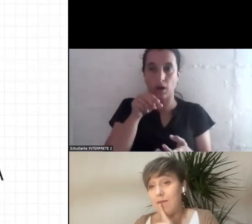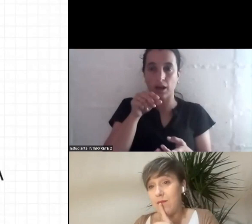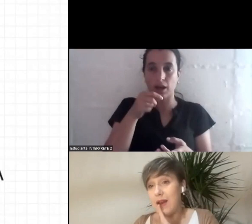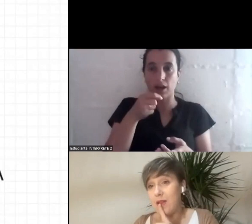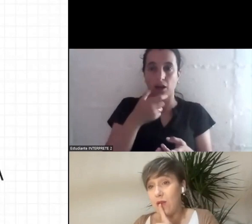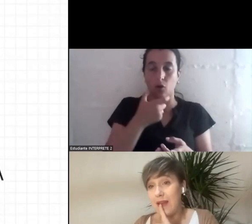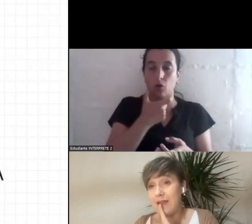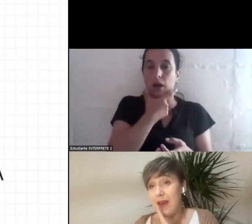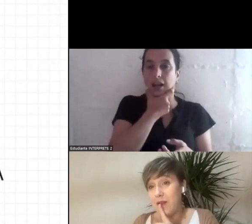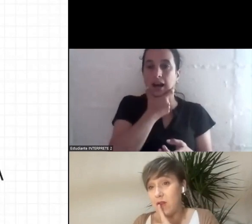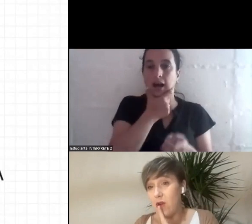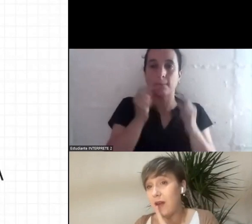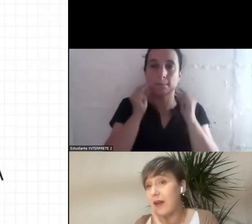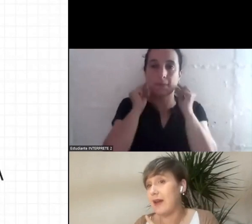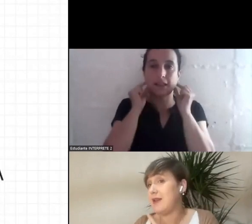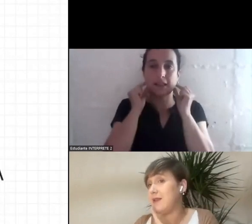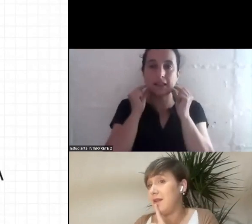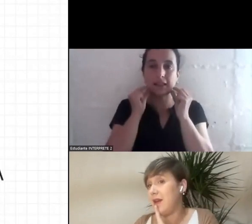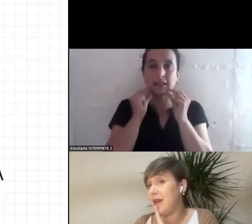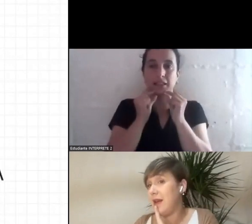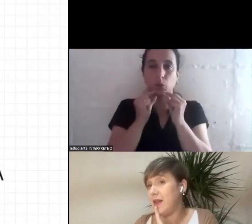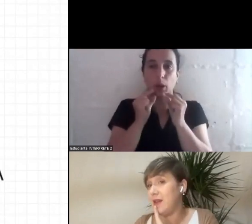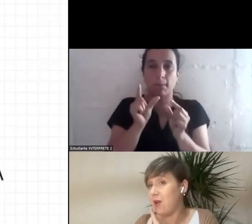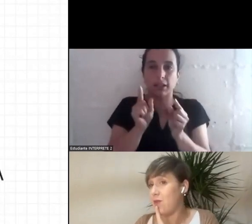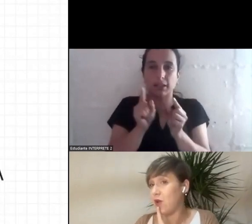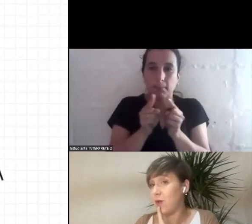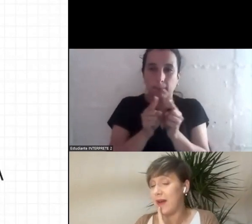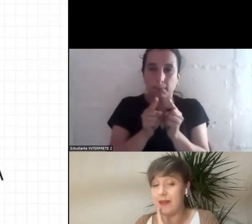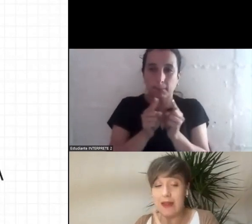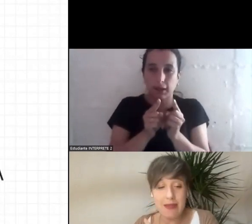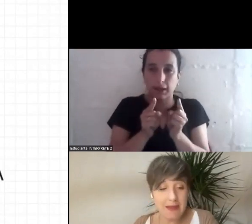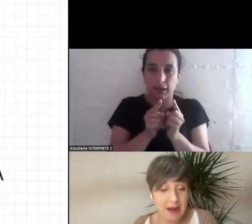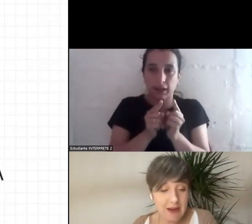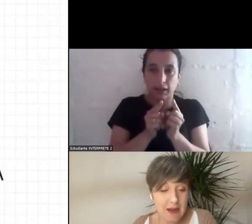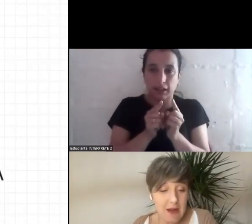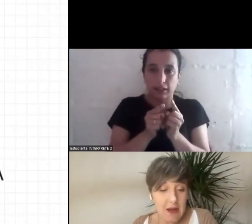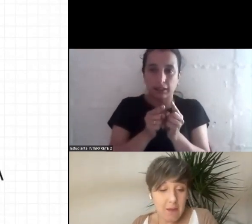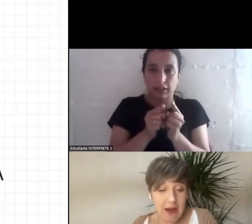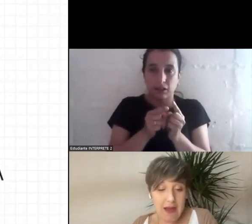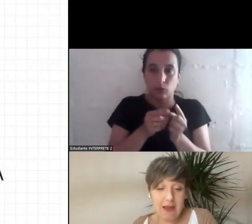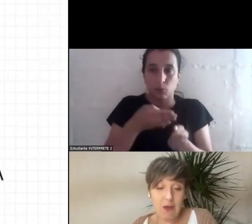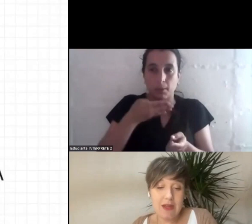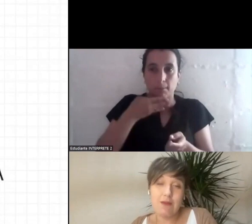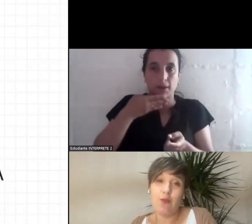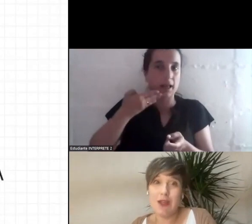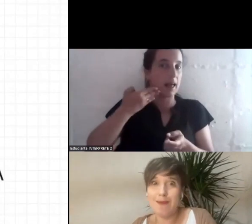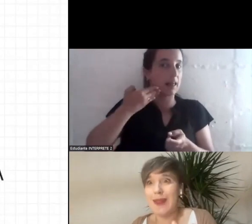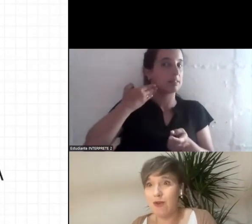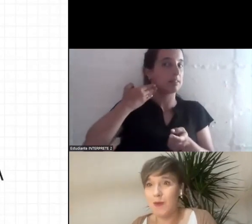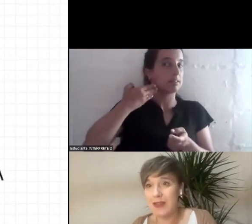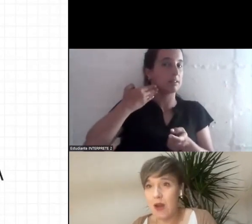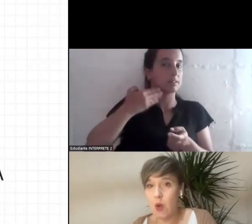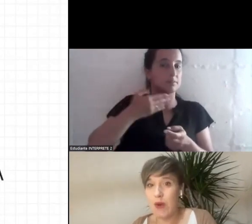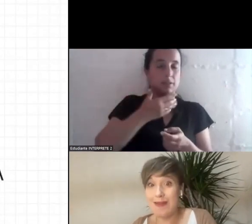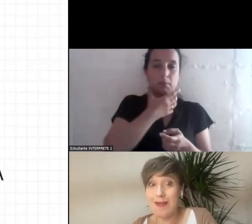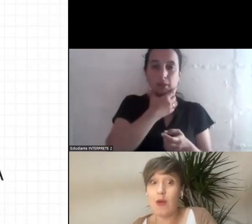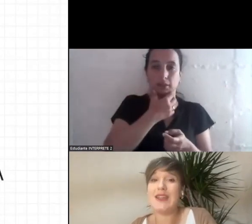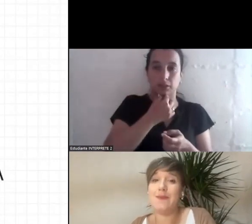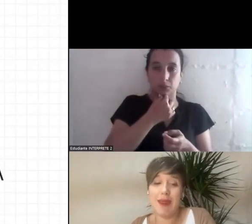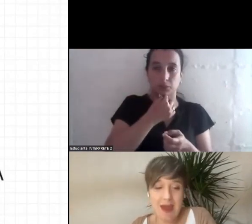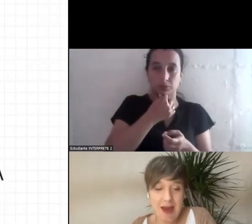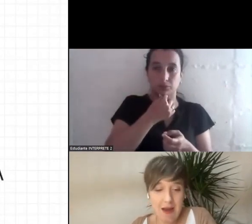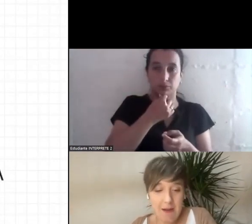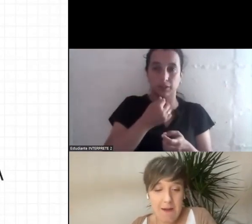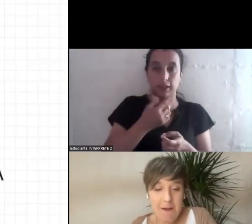o una retrognatia fisiológica, que es la mandíbula un poquito más retraída hacia atrás, ¿vale? Y entonces, pues siempre debemos prestar una